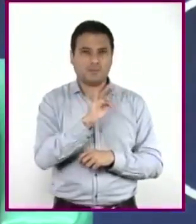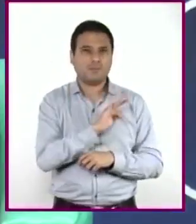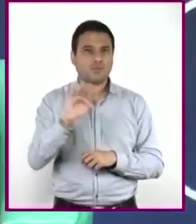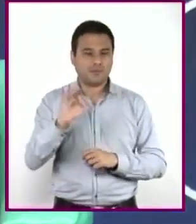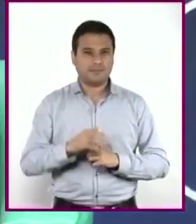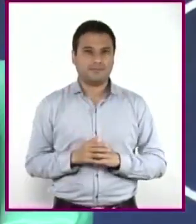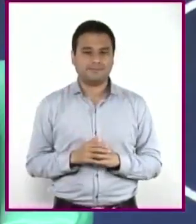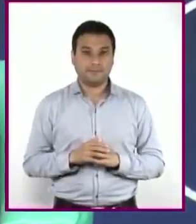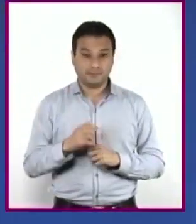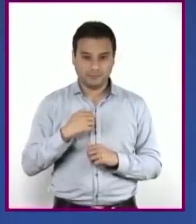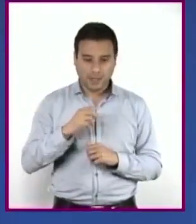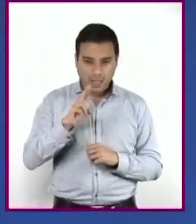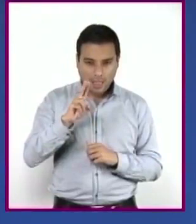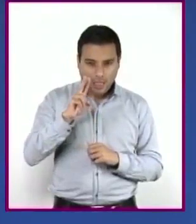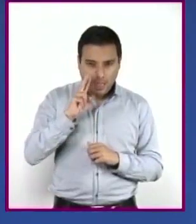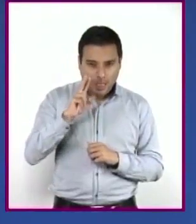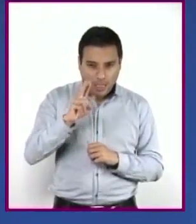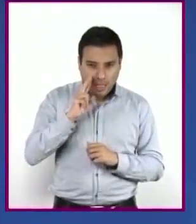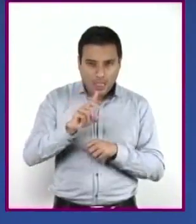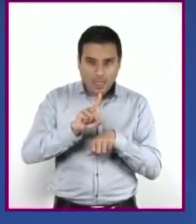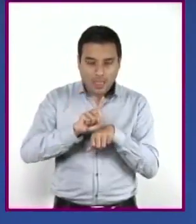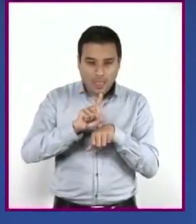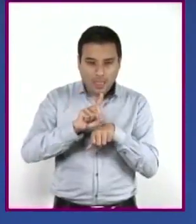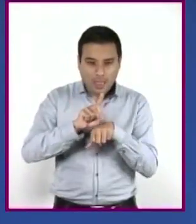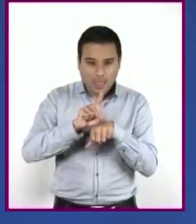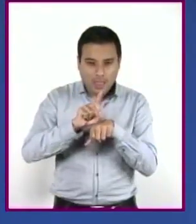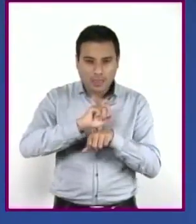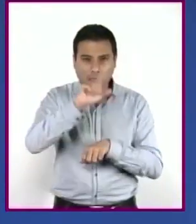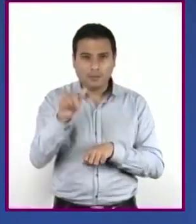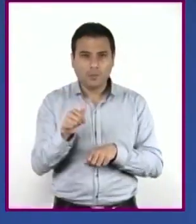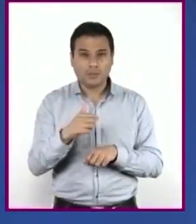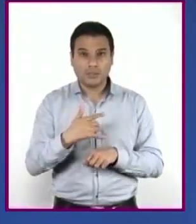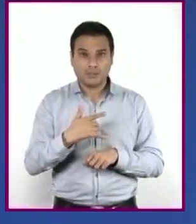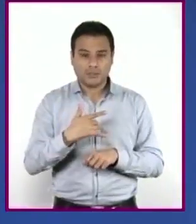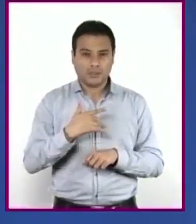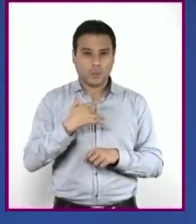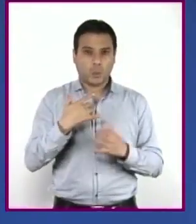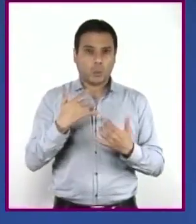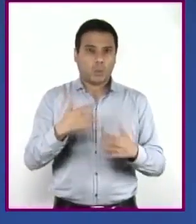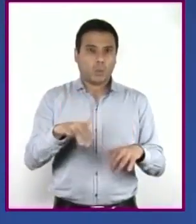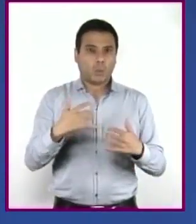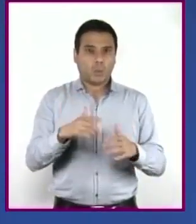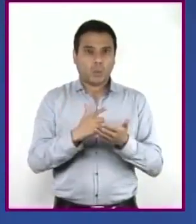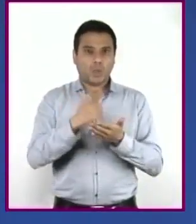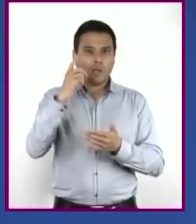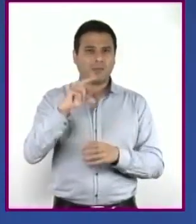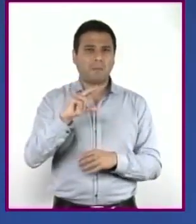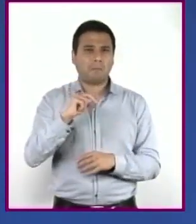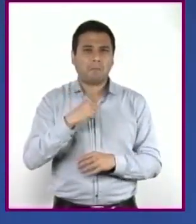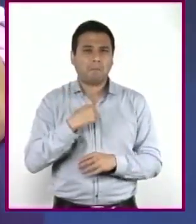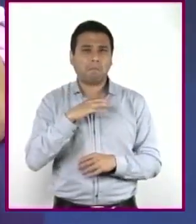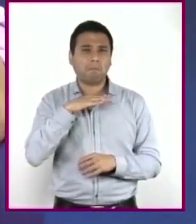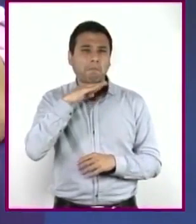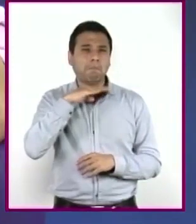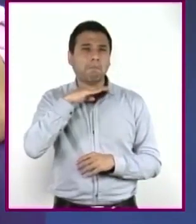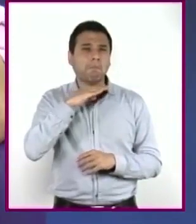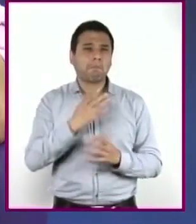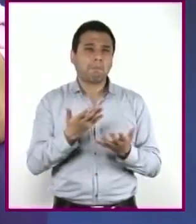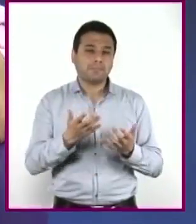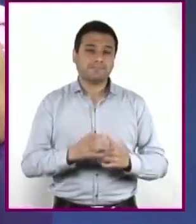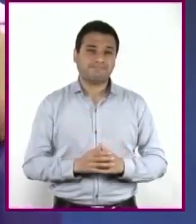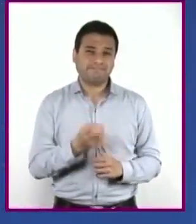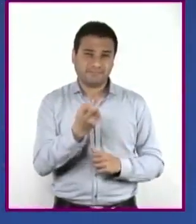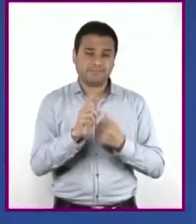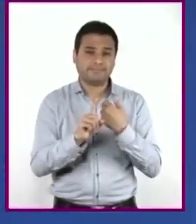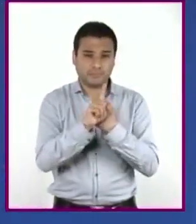tanto se puede volver muy cotidiano y ya no le dan la importancia que tiene. Y pues